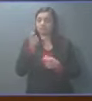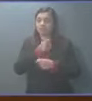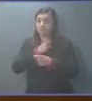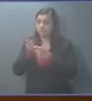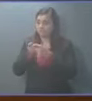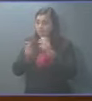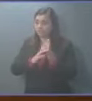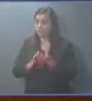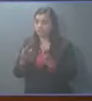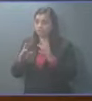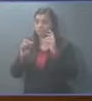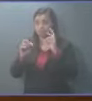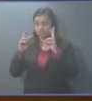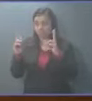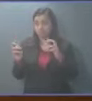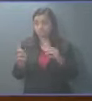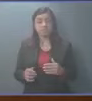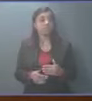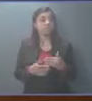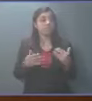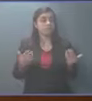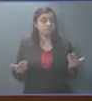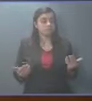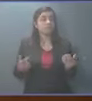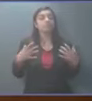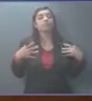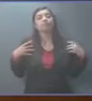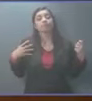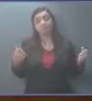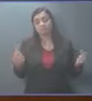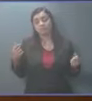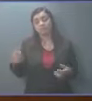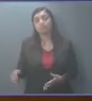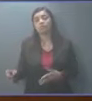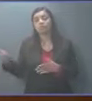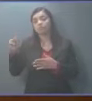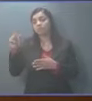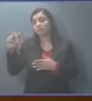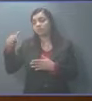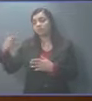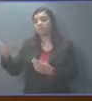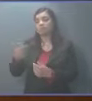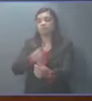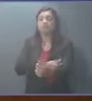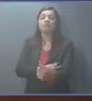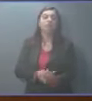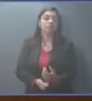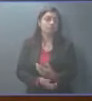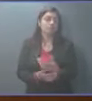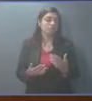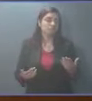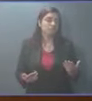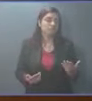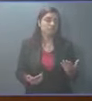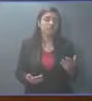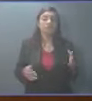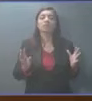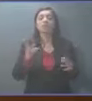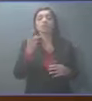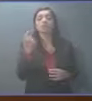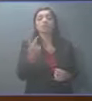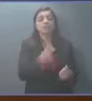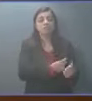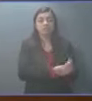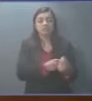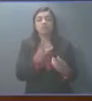y revisando todos los temas. Pero en este caso, Salud compró para abastecer también otros hospitales. Es decir, por eso hago mención, ¿cuántos